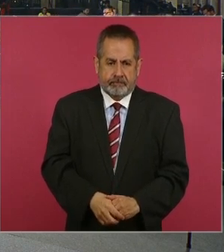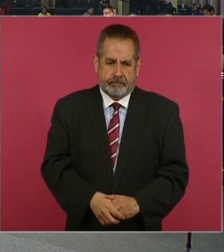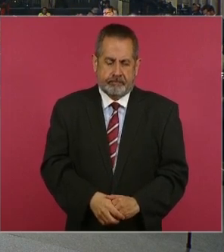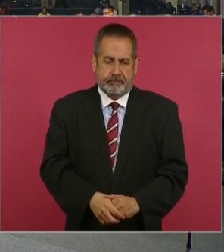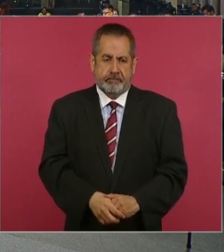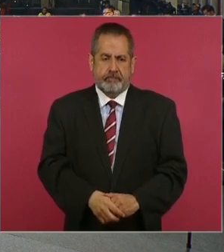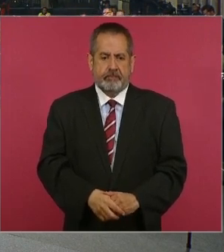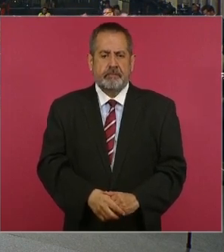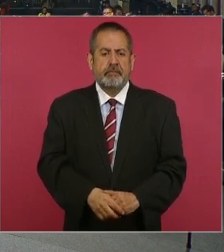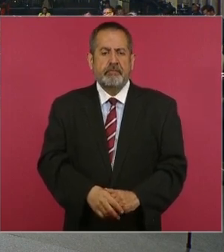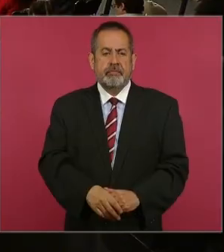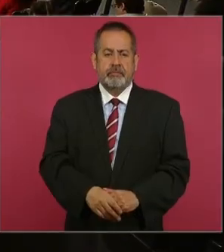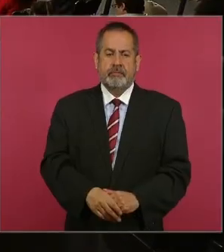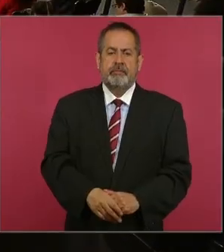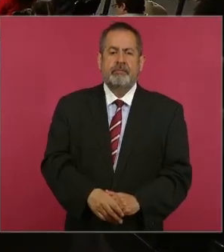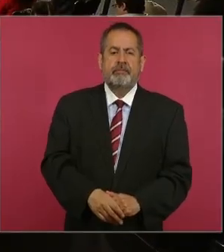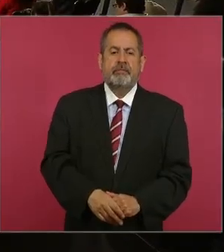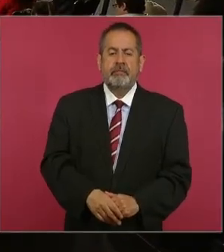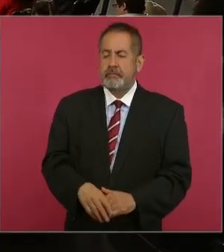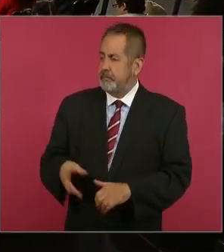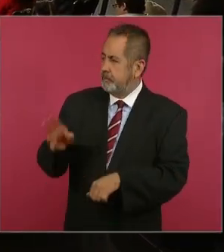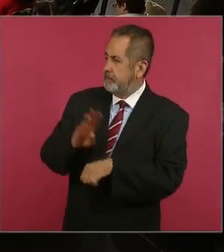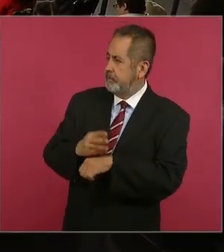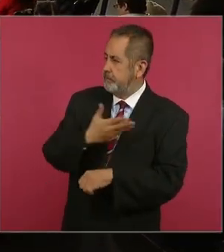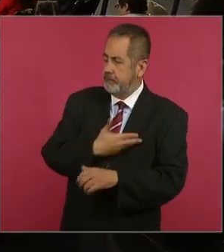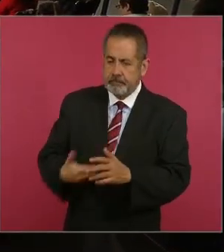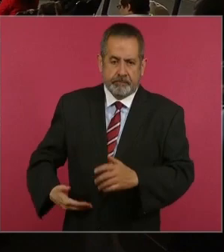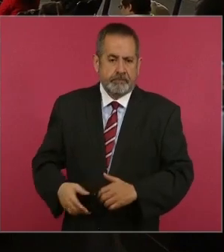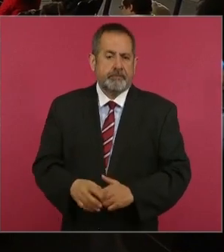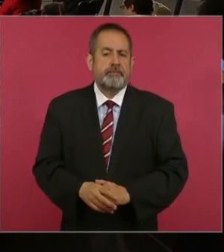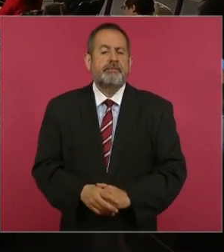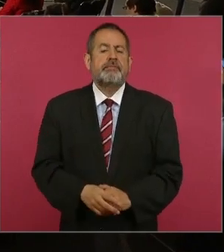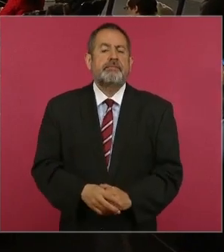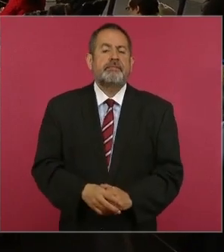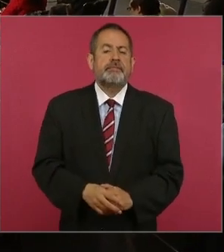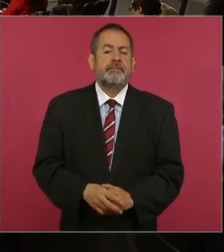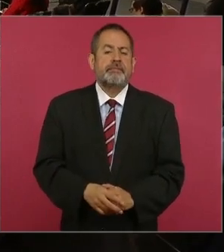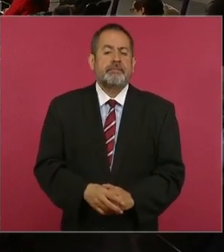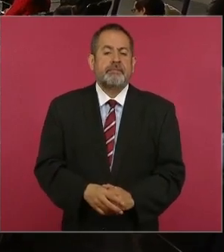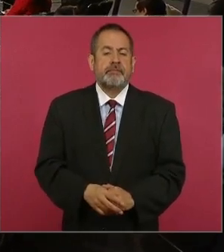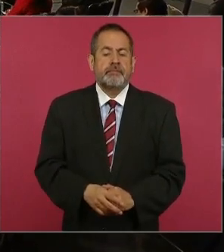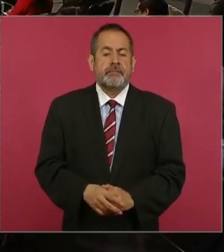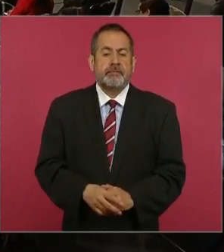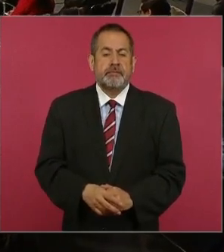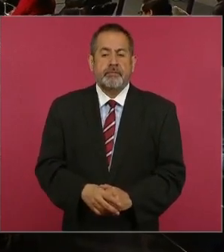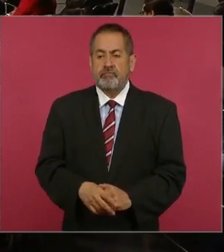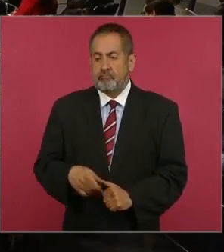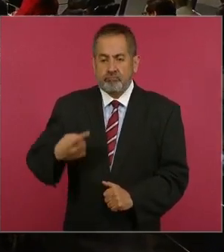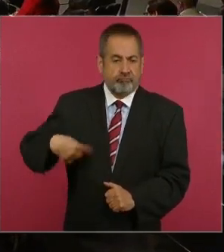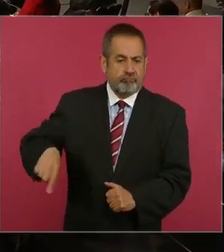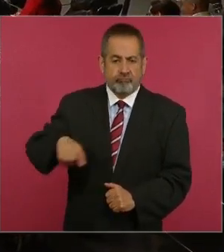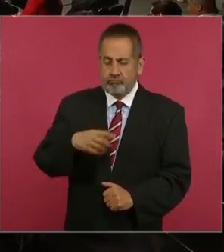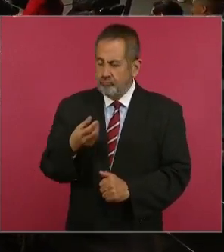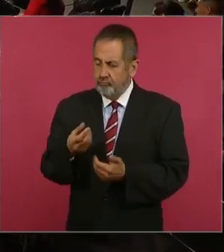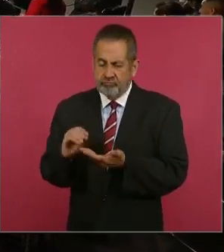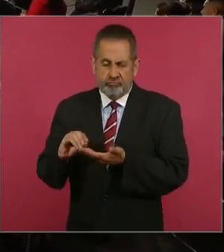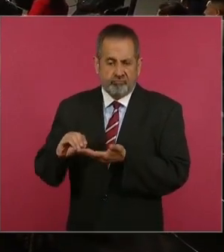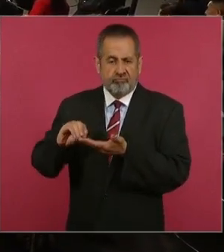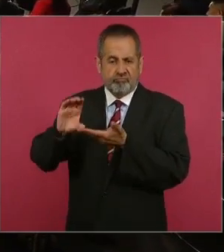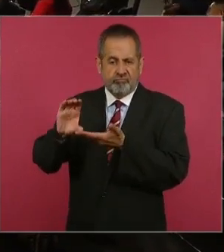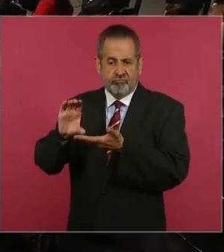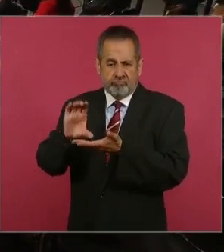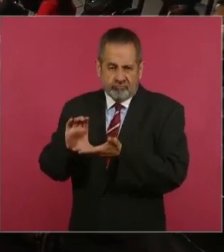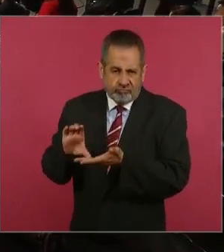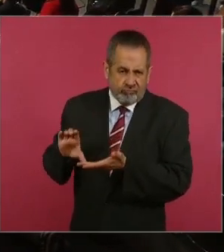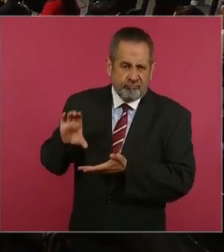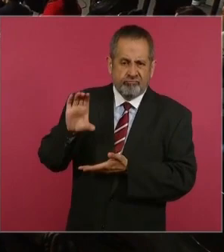presupuesto permiso señor presidente el costo de la inversión que